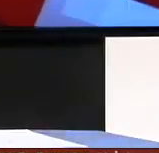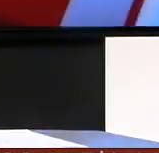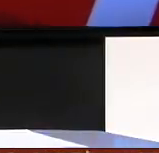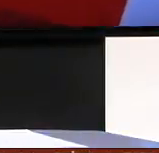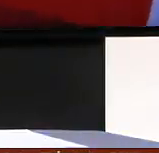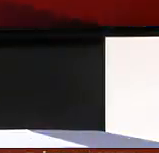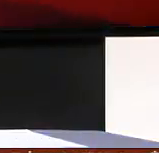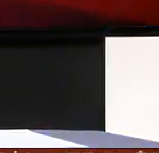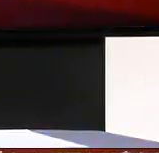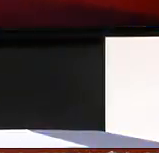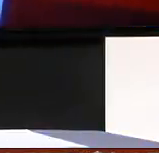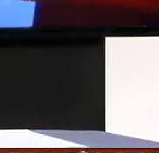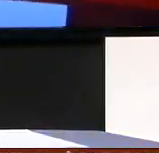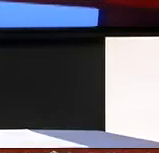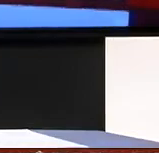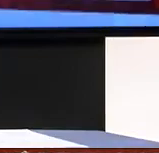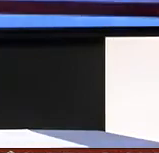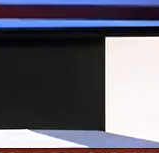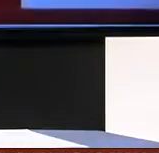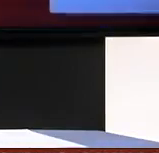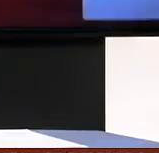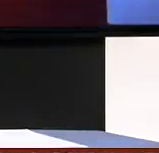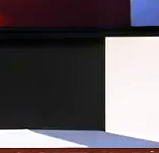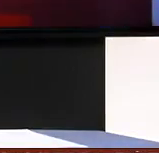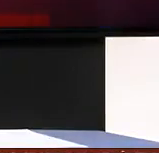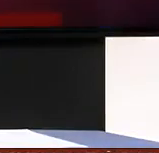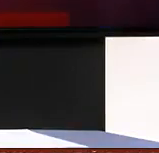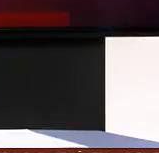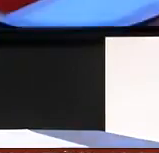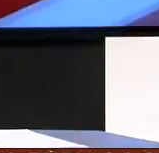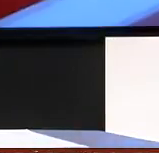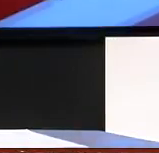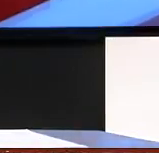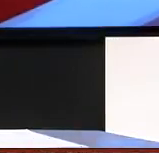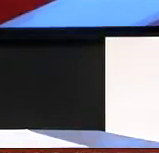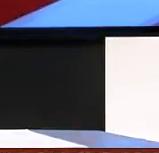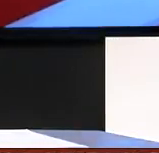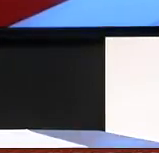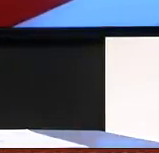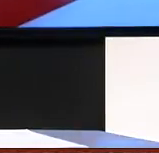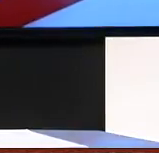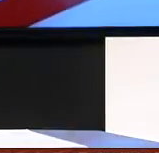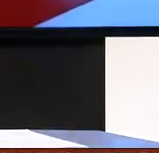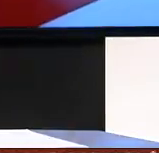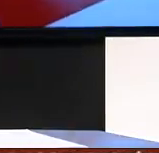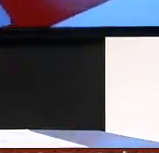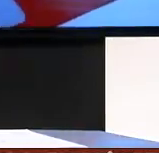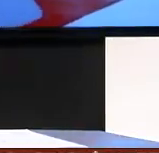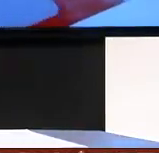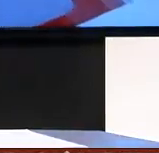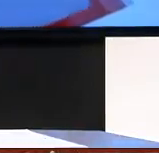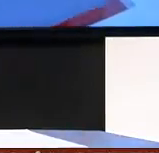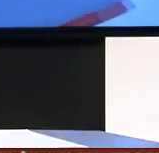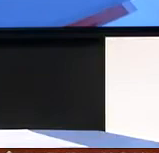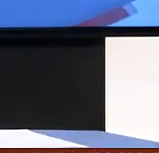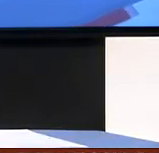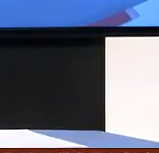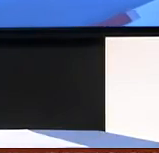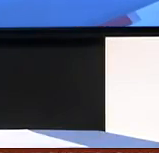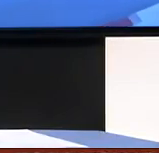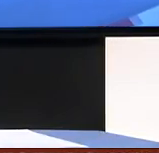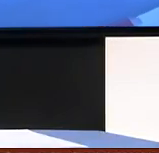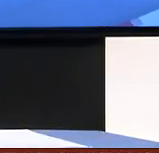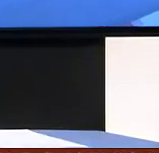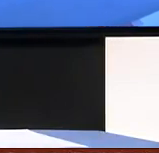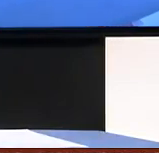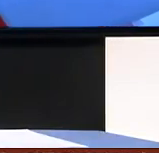Hemos venido dando los detalles de lo que está sucediendo allá en Turquía con este intento de golpe de Estado. Bueno, pues medios de información están dando a